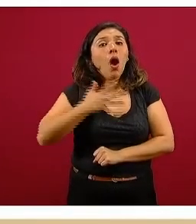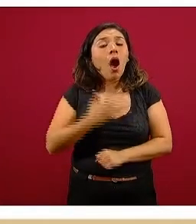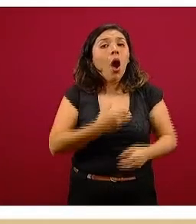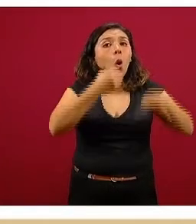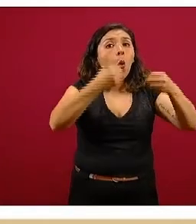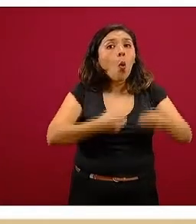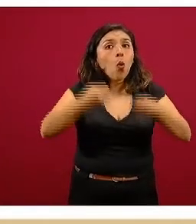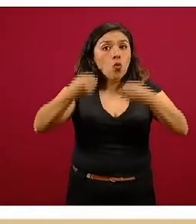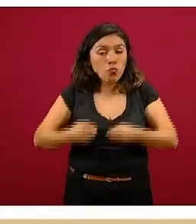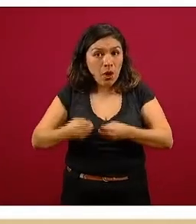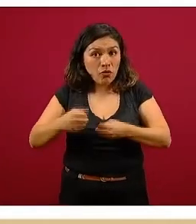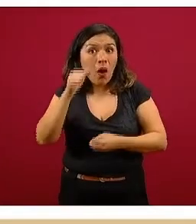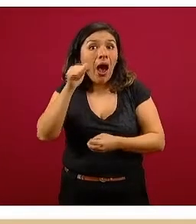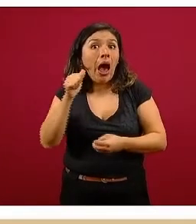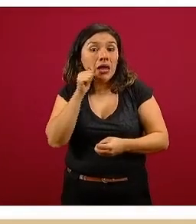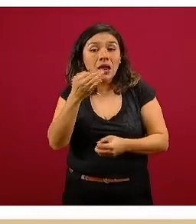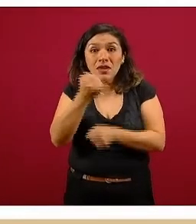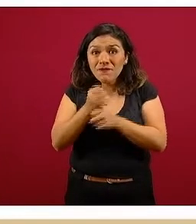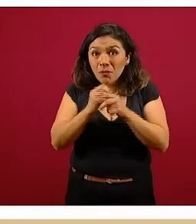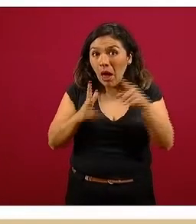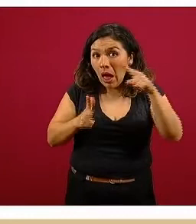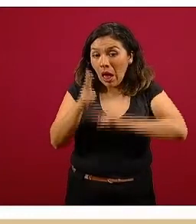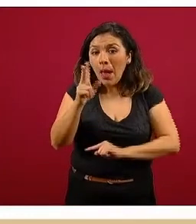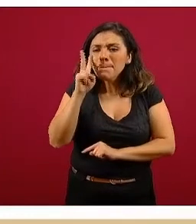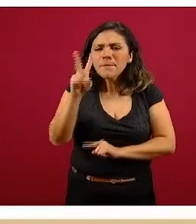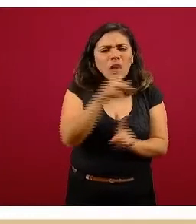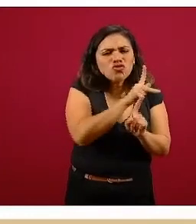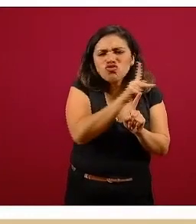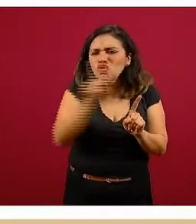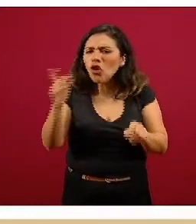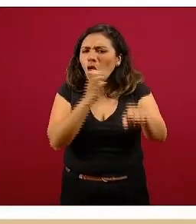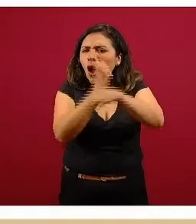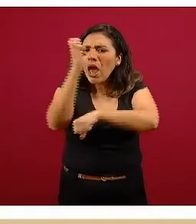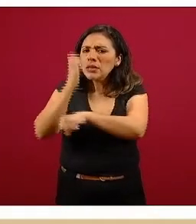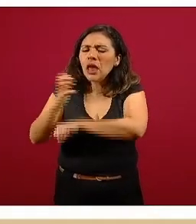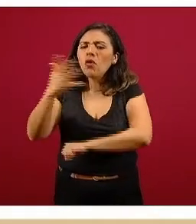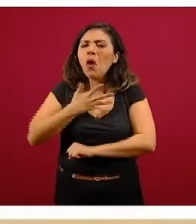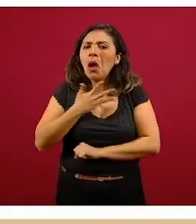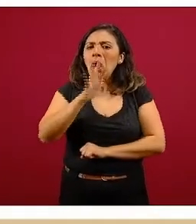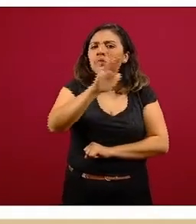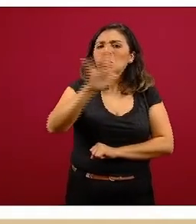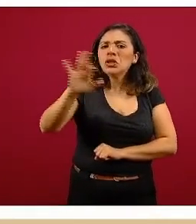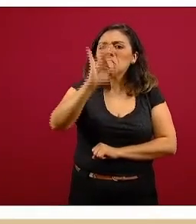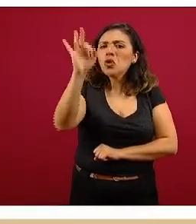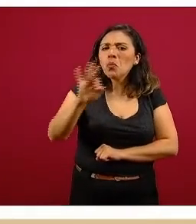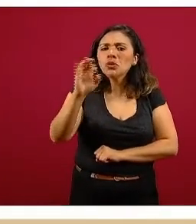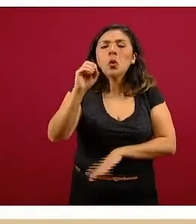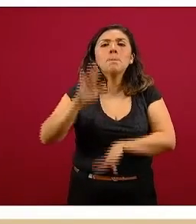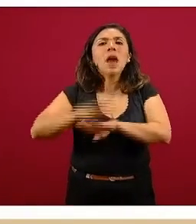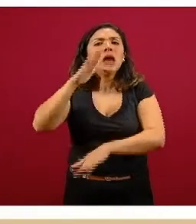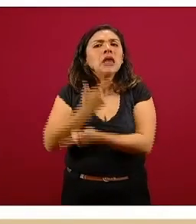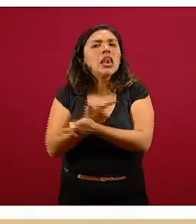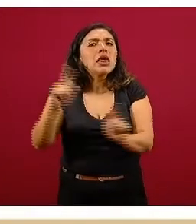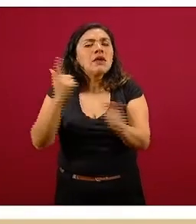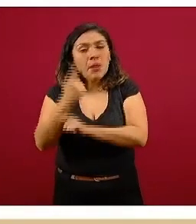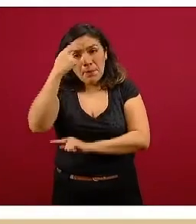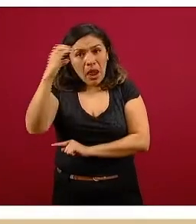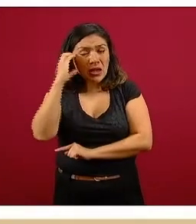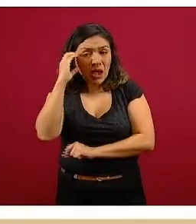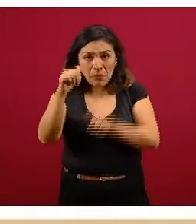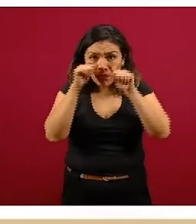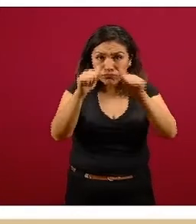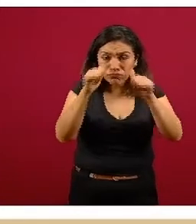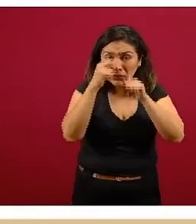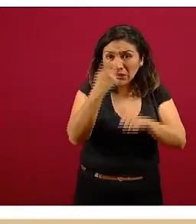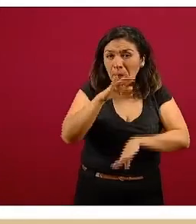el corte del día de ayer, y aquí vemos que todas las entidades federativas tienen 55% o más de este tipo de